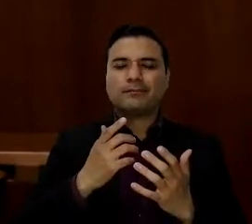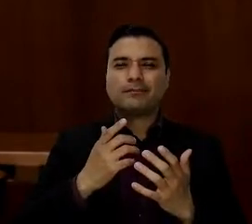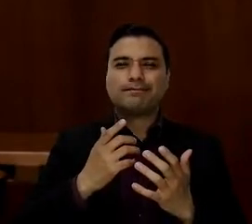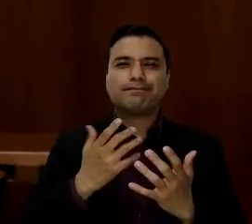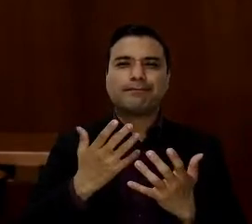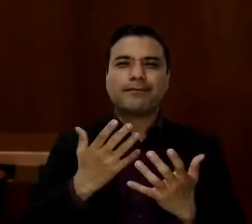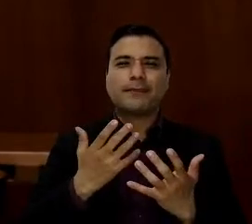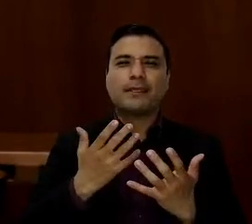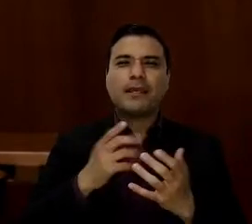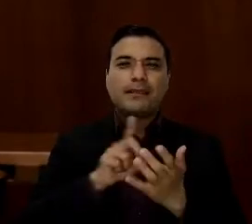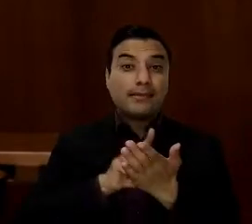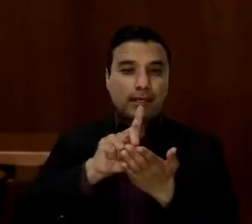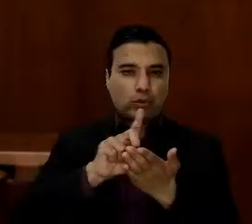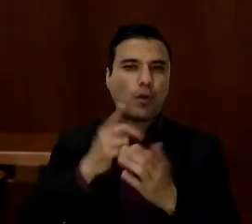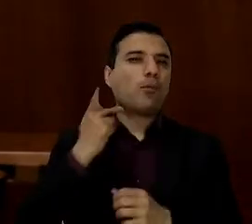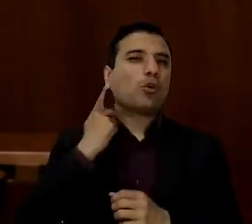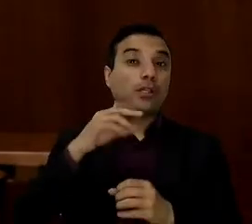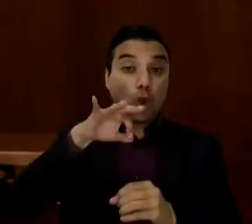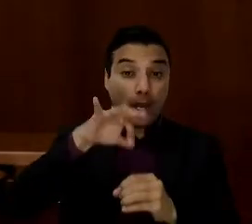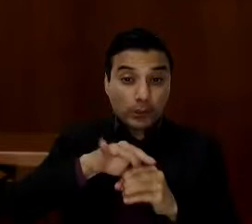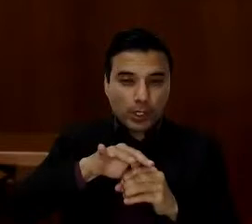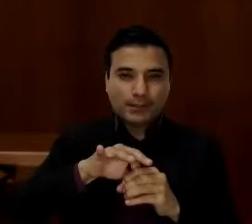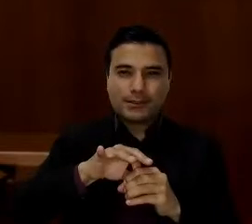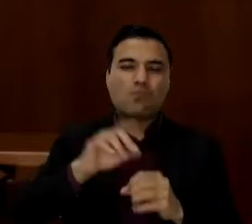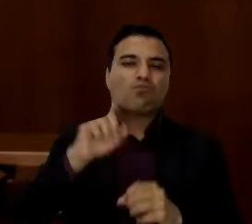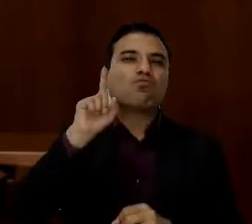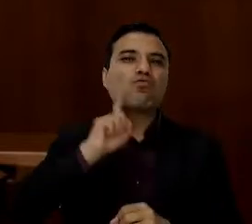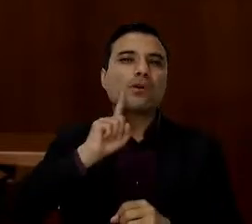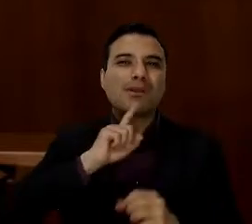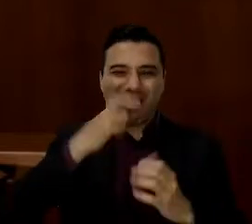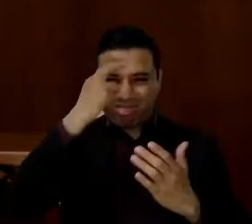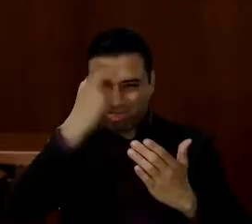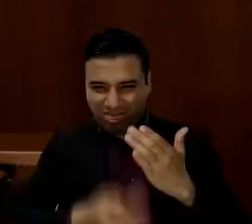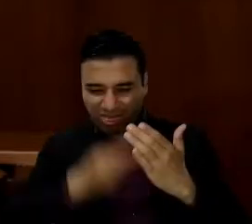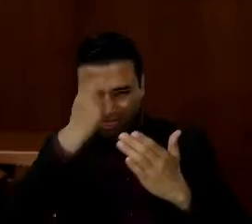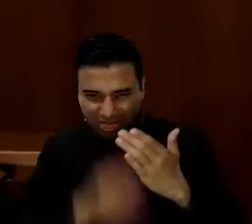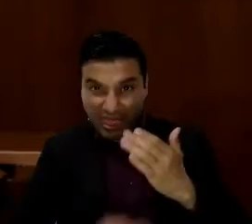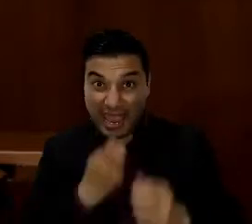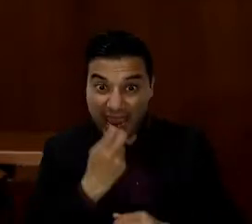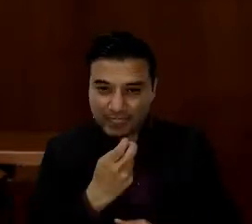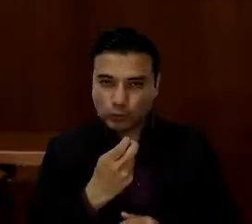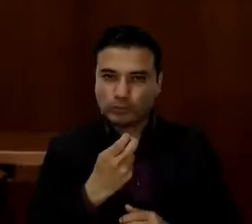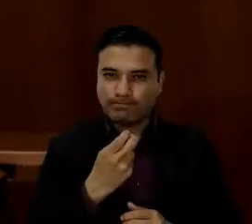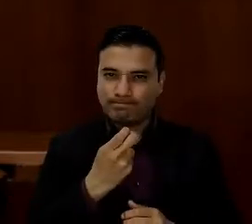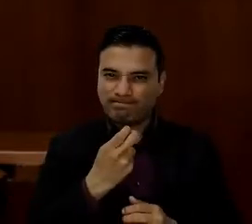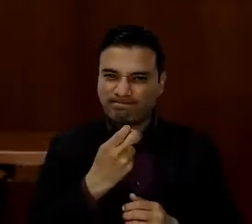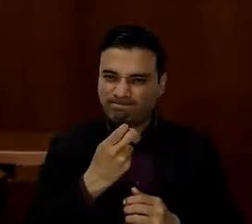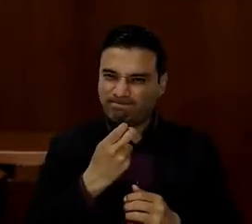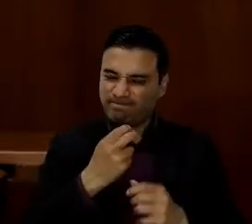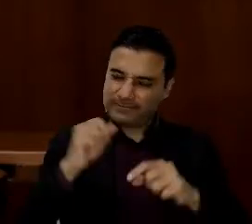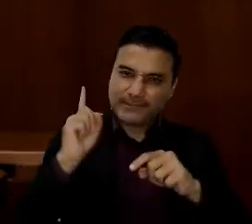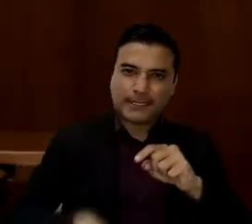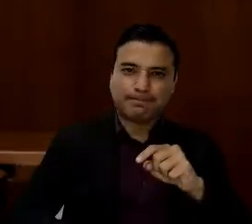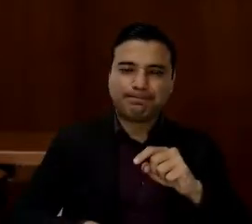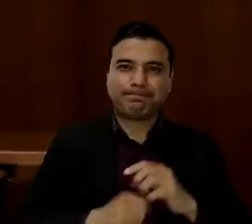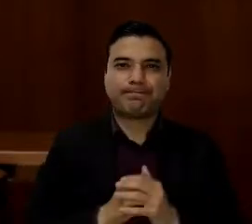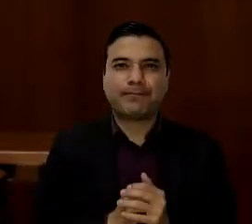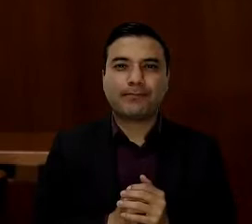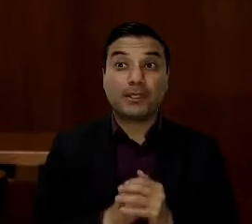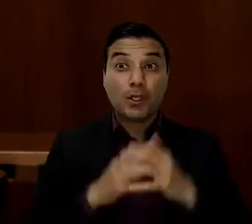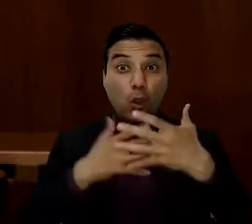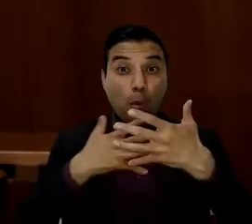pleno de los Derechos políticos de las mujeres no queremos más violencia